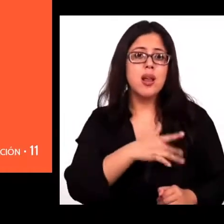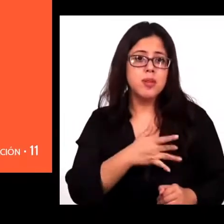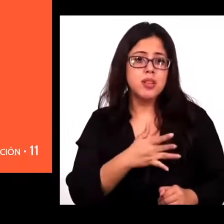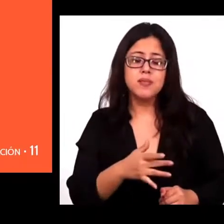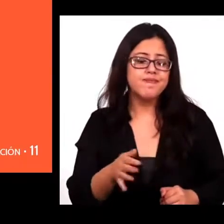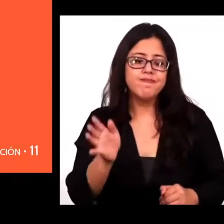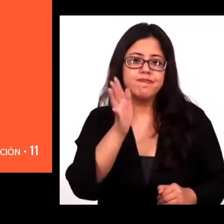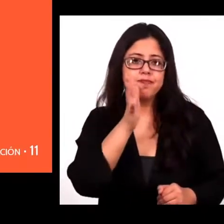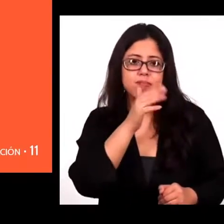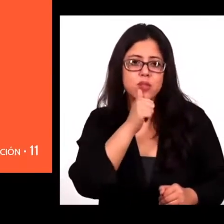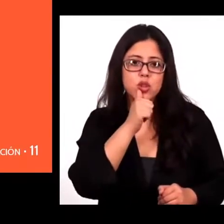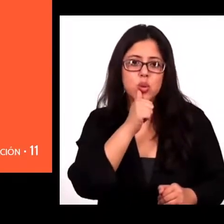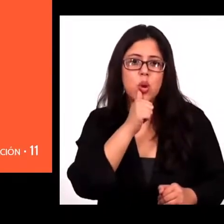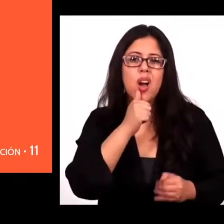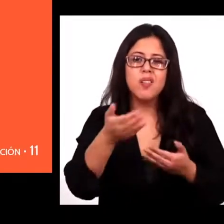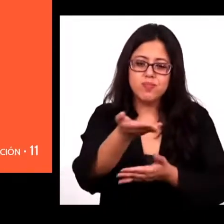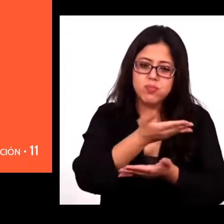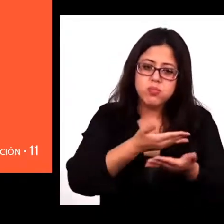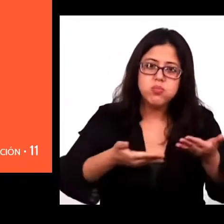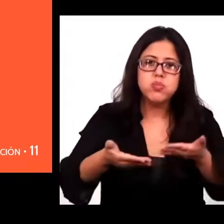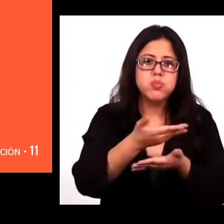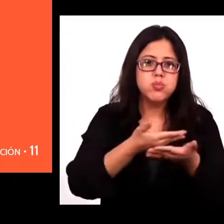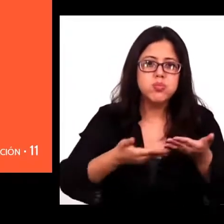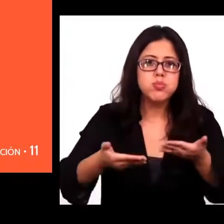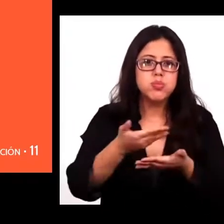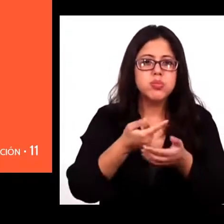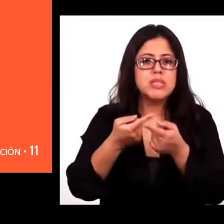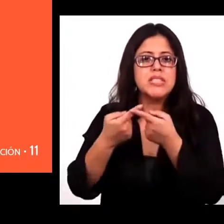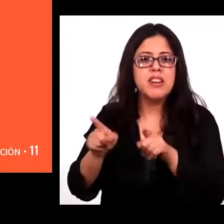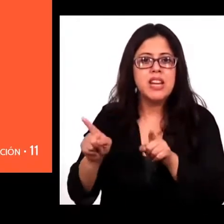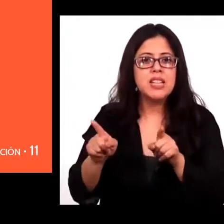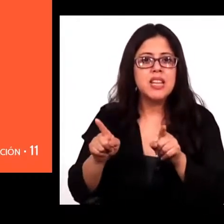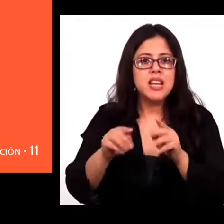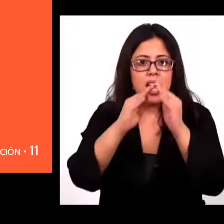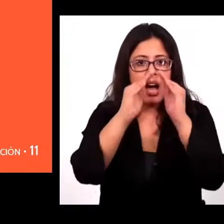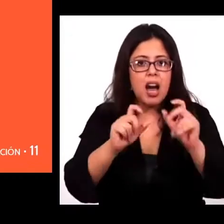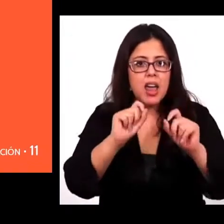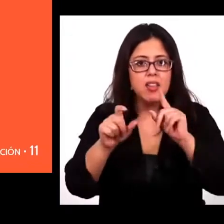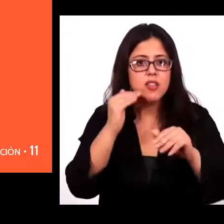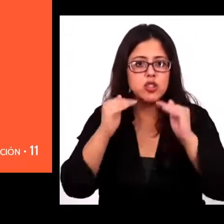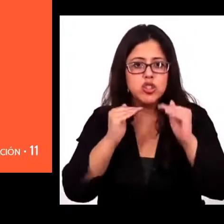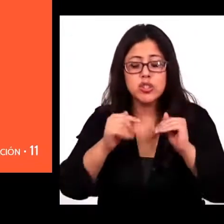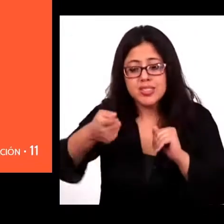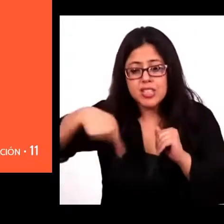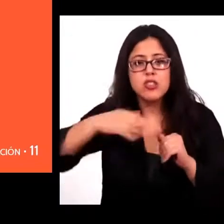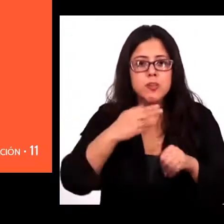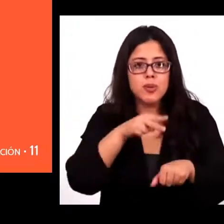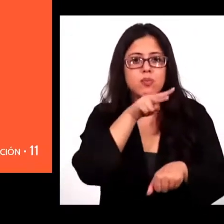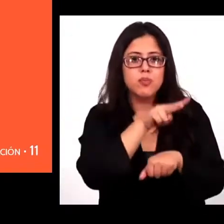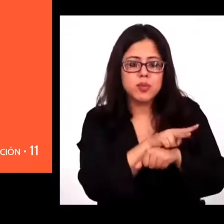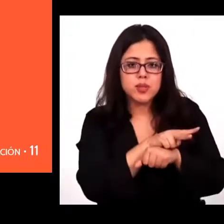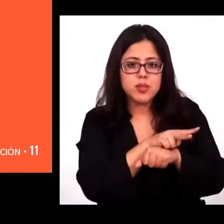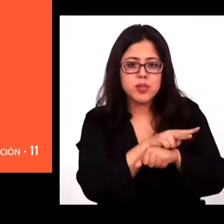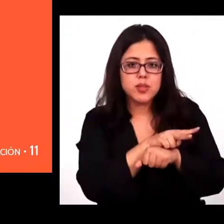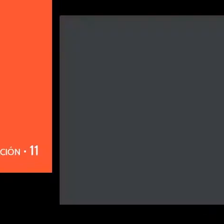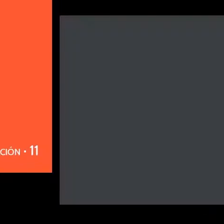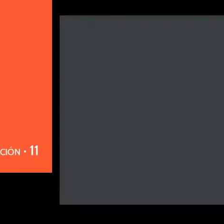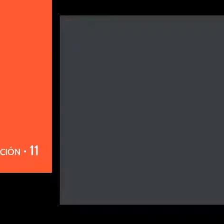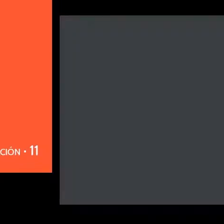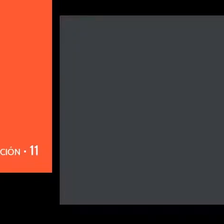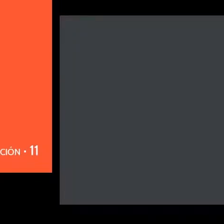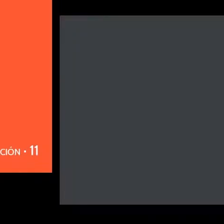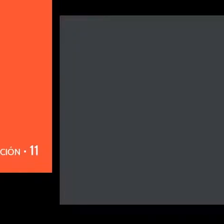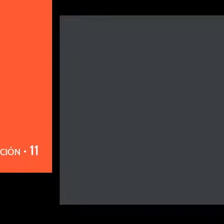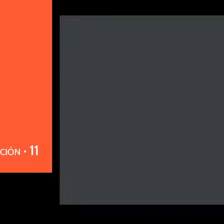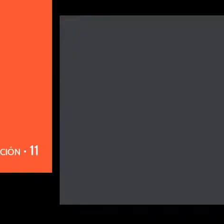encontrado espacios de escucha distintos a la Defensoría de la Niñez, quienes han sido además testigos y partícipes de los